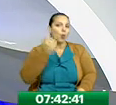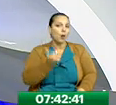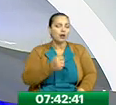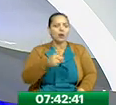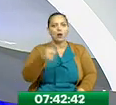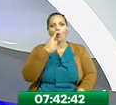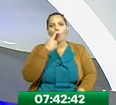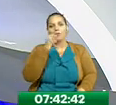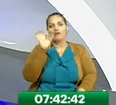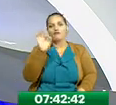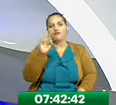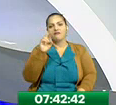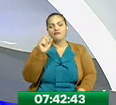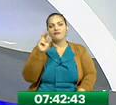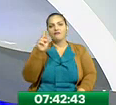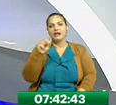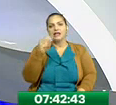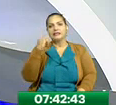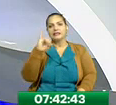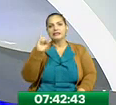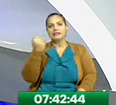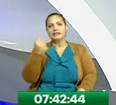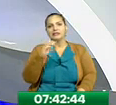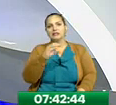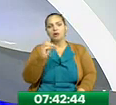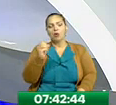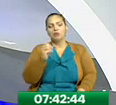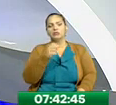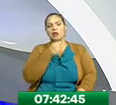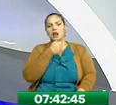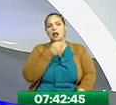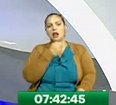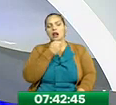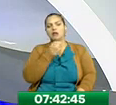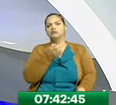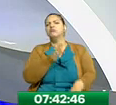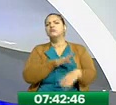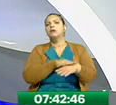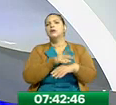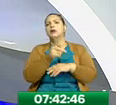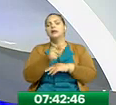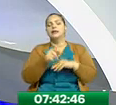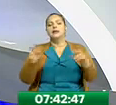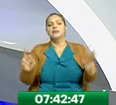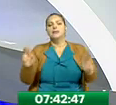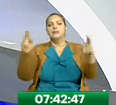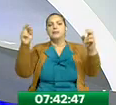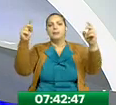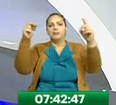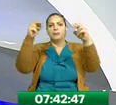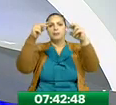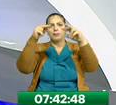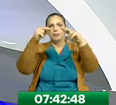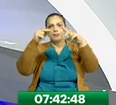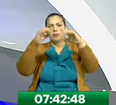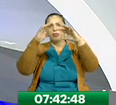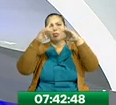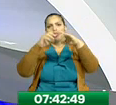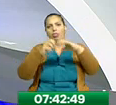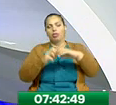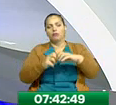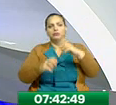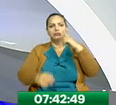propósito de un puente que ha colapsado precisamente y nos tiene información al respecto, mi querida Luisa. Bueno, adelante con ese reporte, Francisco. Te